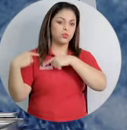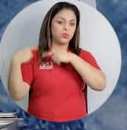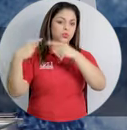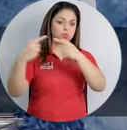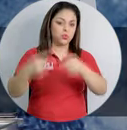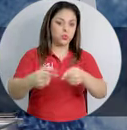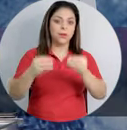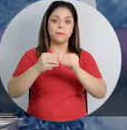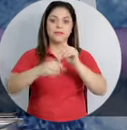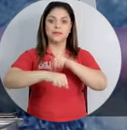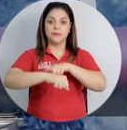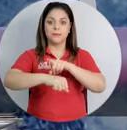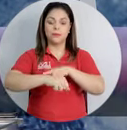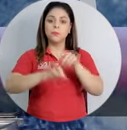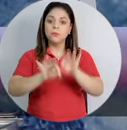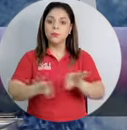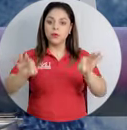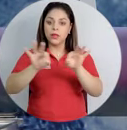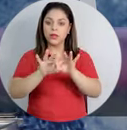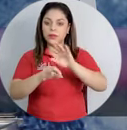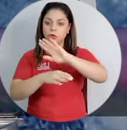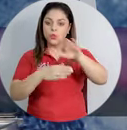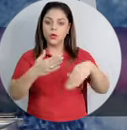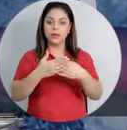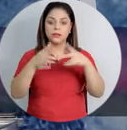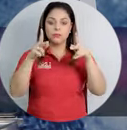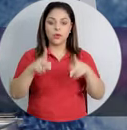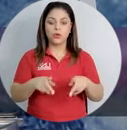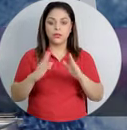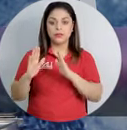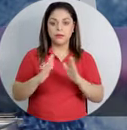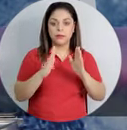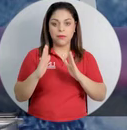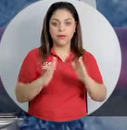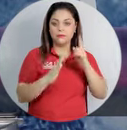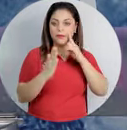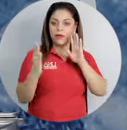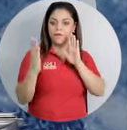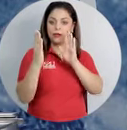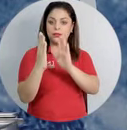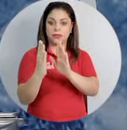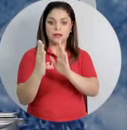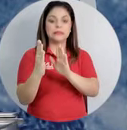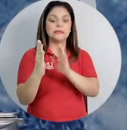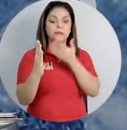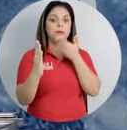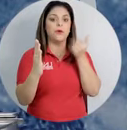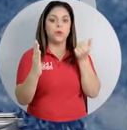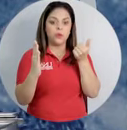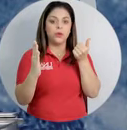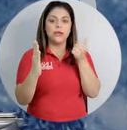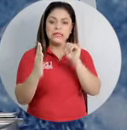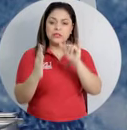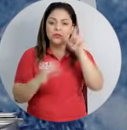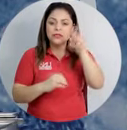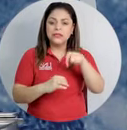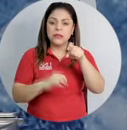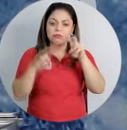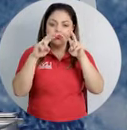personas estemos preparadas para enfrentar esto de la mejor manera, y eso incluye revisar de una manera